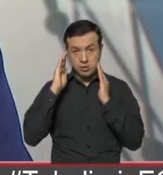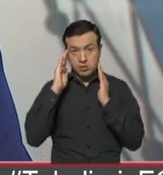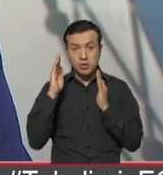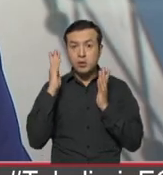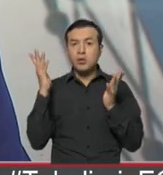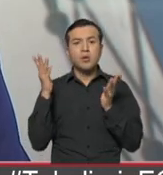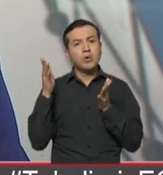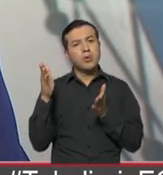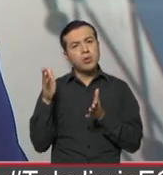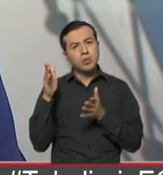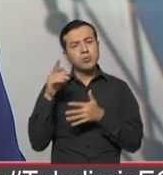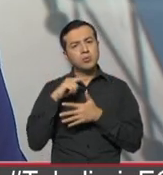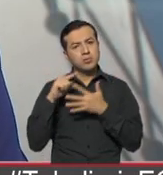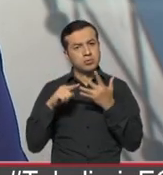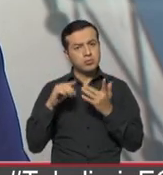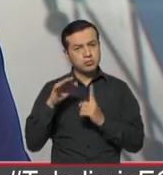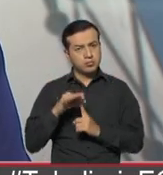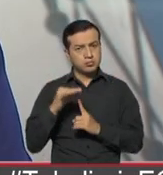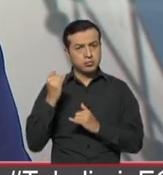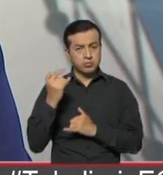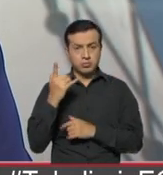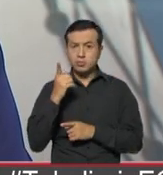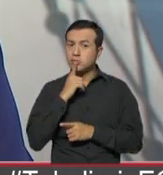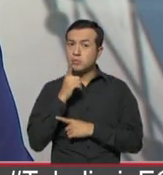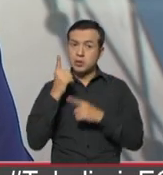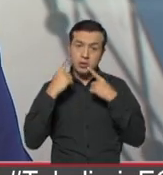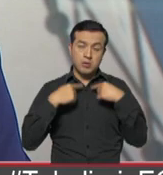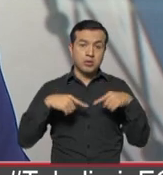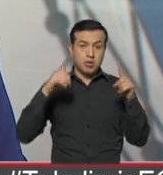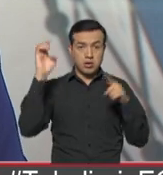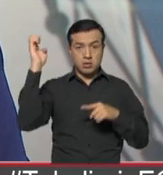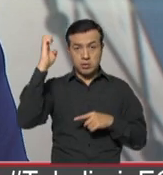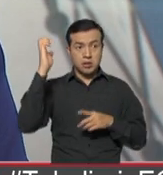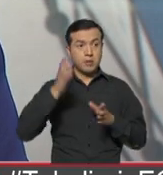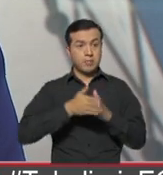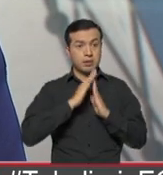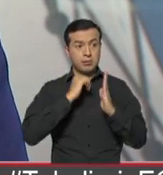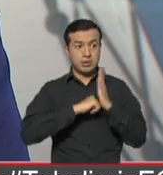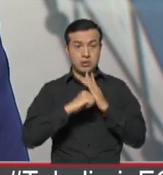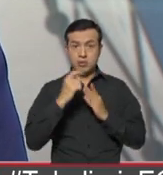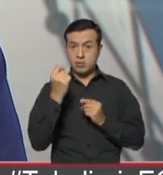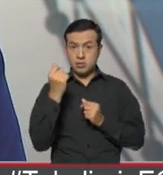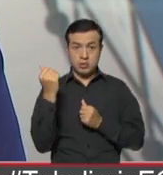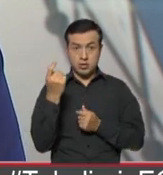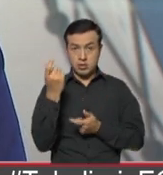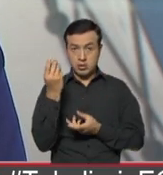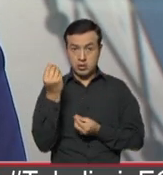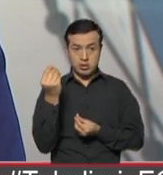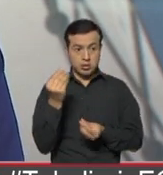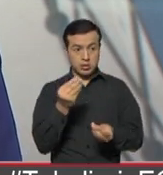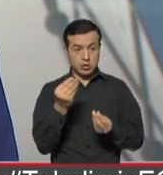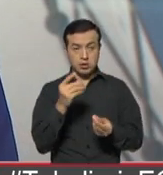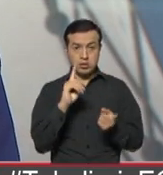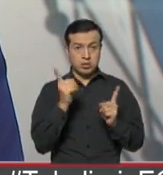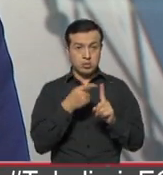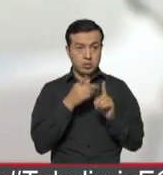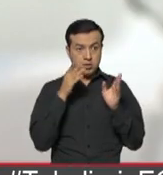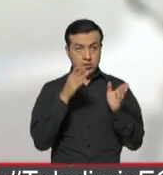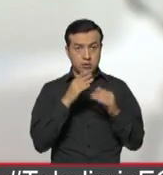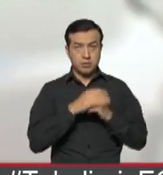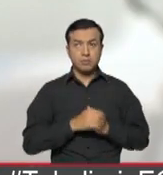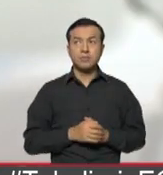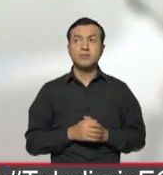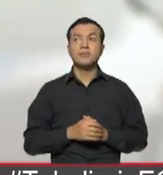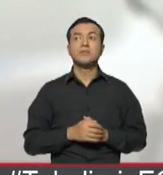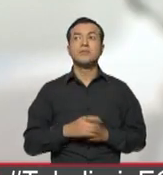a dónde, cuáles son las prioridades en este momento, porque al declararse una emergencia se pide que el Ministerio de Finanzas movilice los recursos. ¿Por dónde hay que empezar? A ver, me